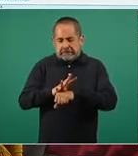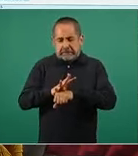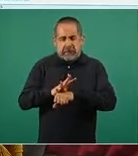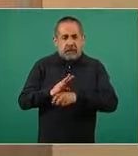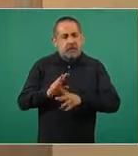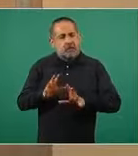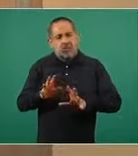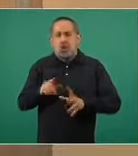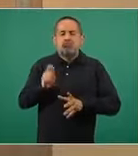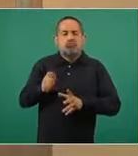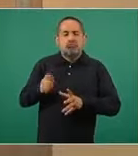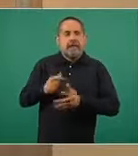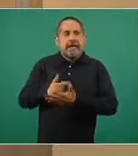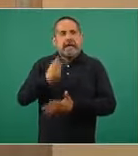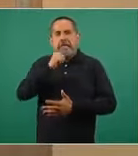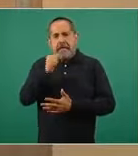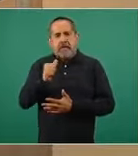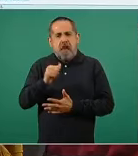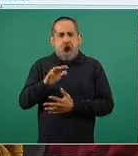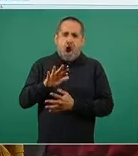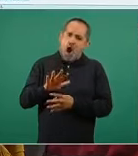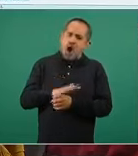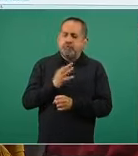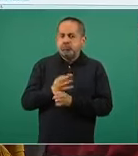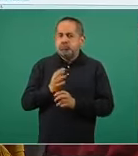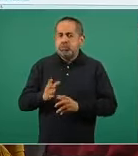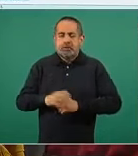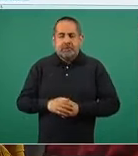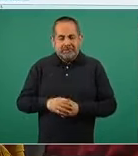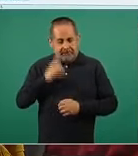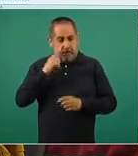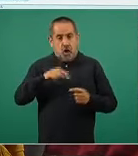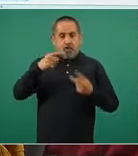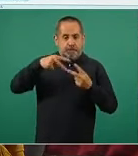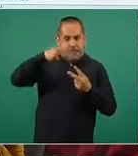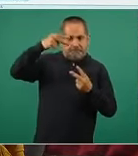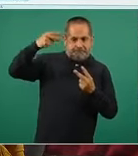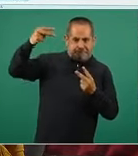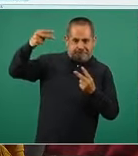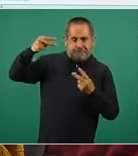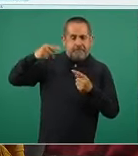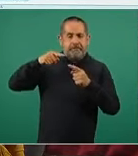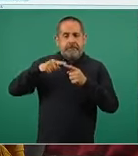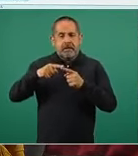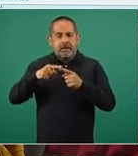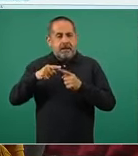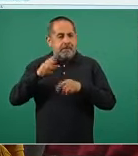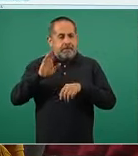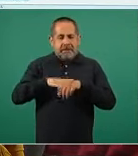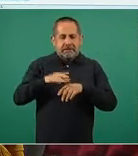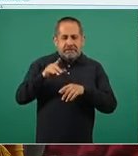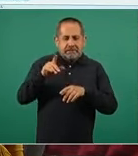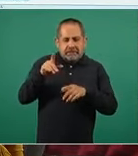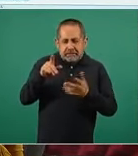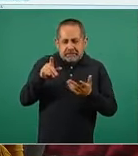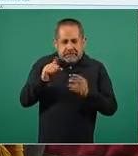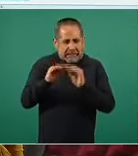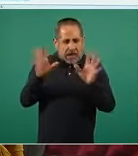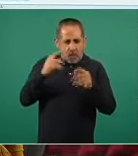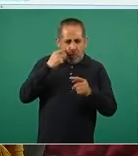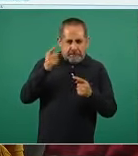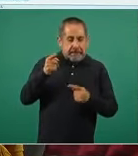son pacientes no graves. Y observemos pues las otras dos curvas. Tenemos en la curva tono dorado o tono